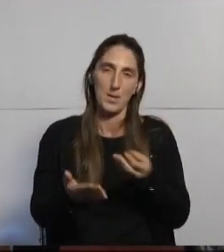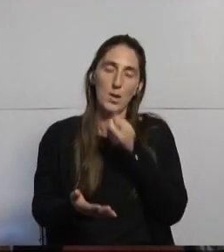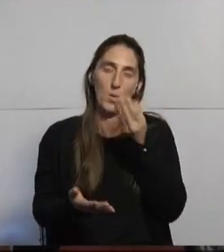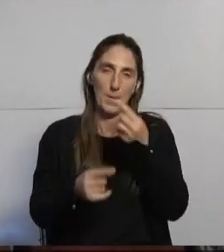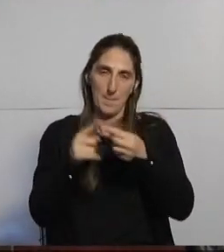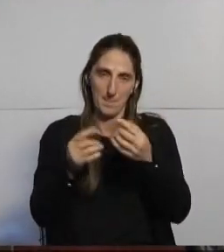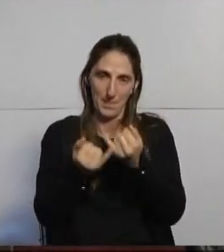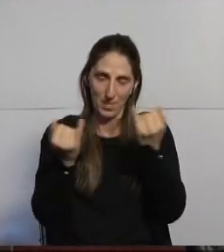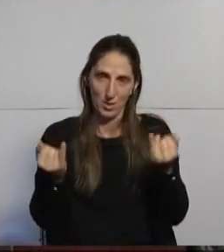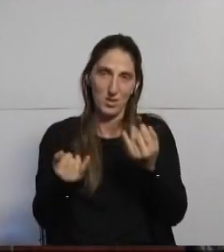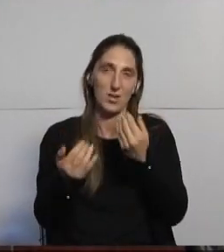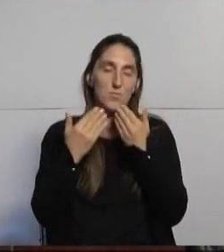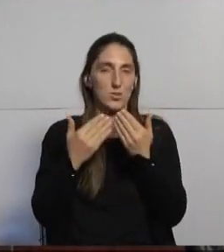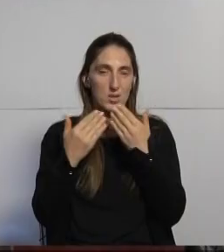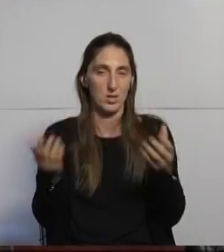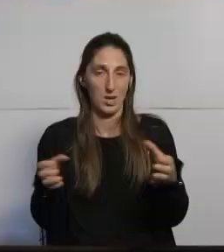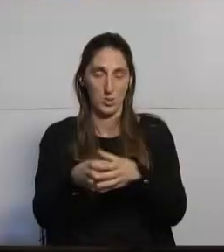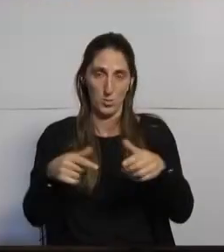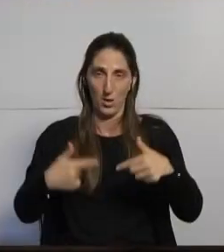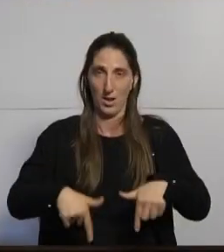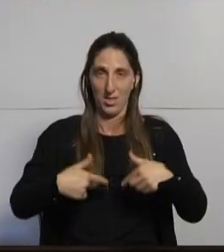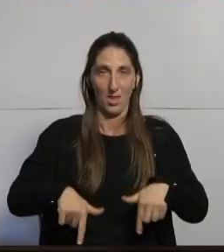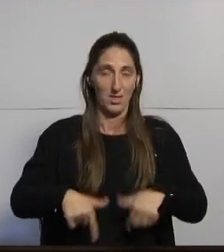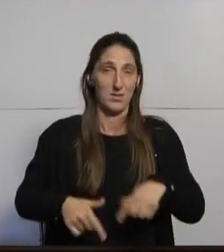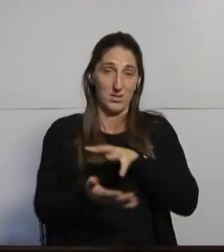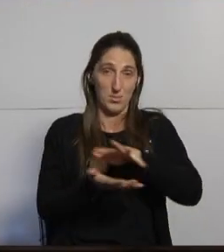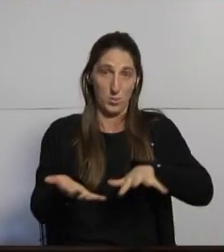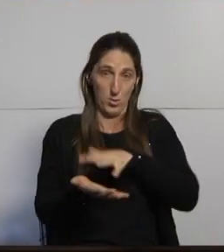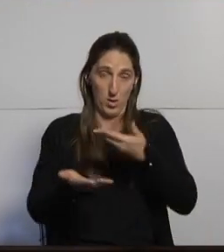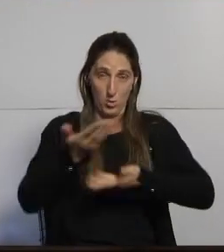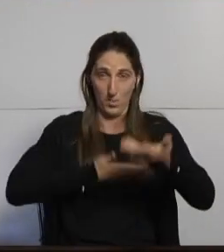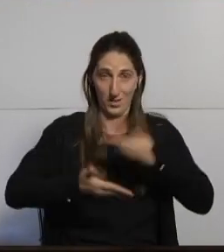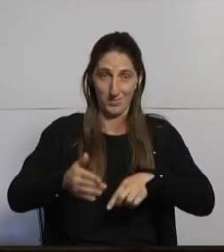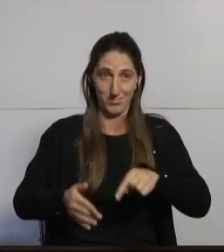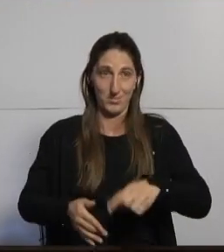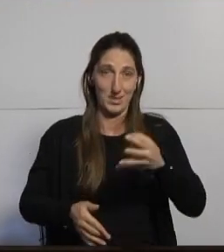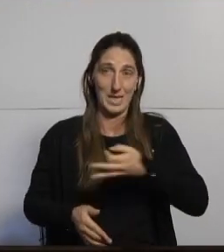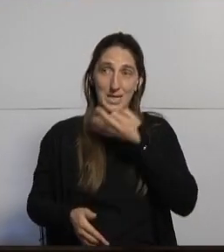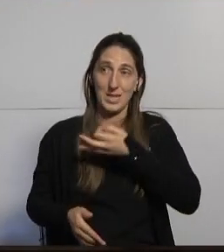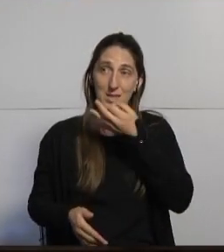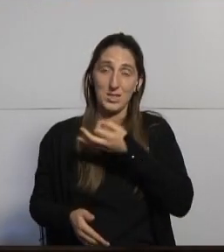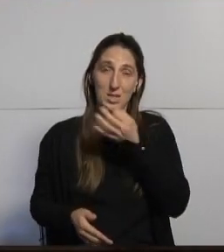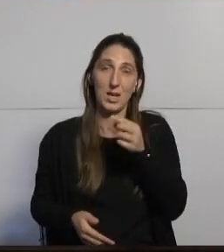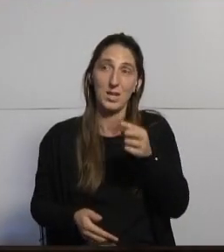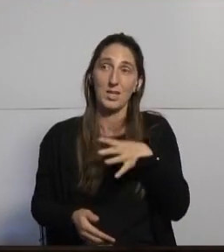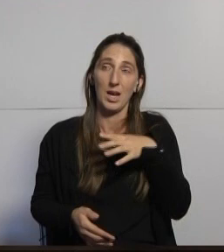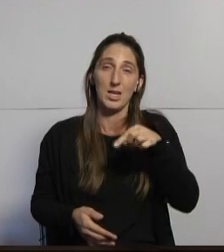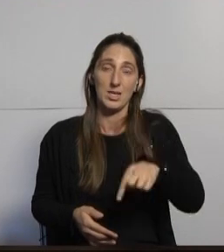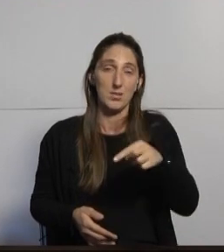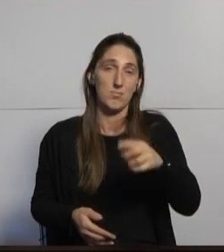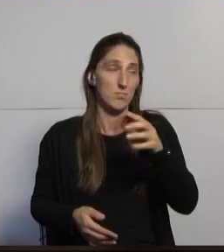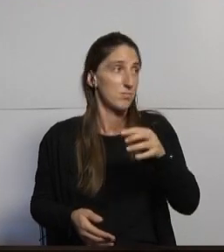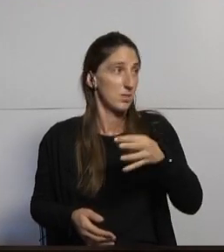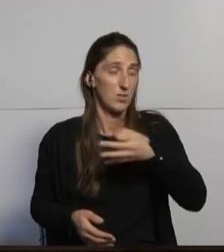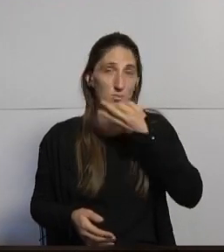mediodía. Muchas gracias al equipo de la Intendencia por el espacio para compartir esta charla. Ahí tienen mis datos, tienen el Twitter y mi